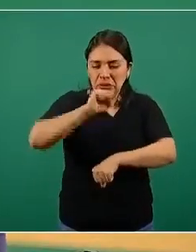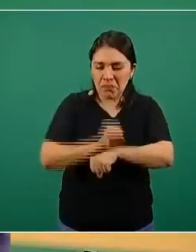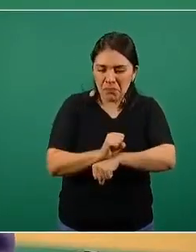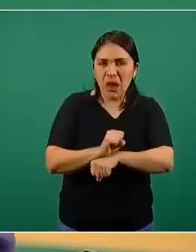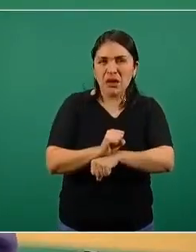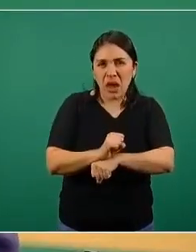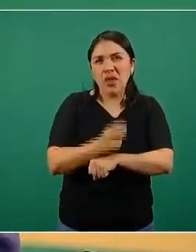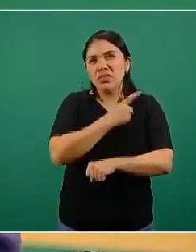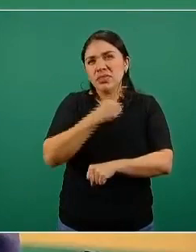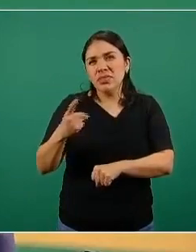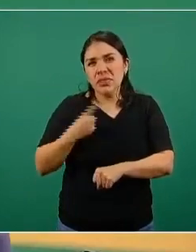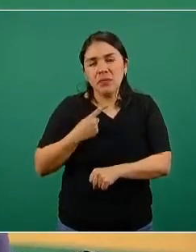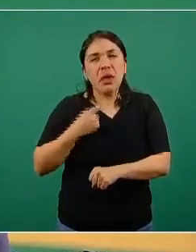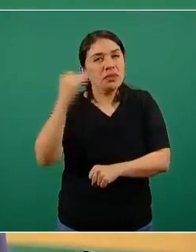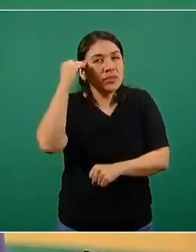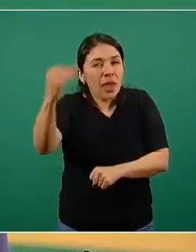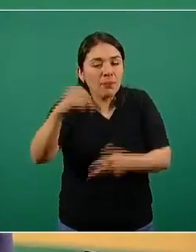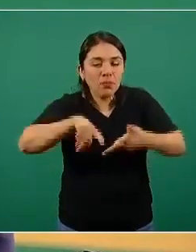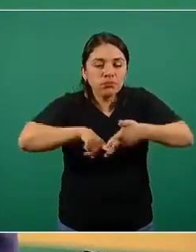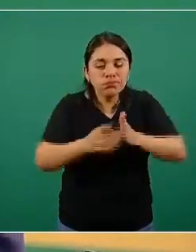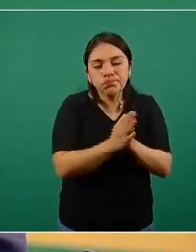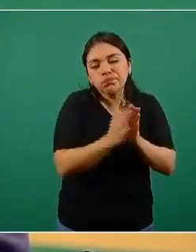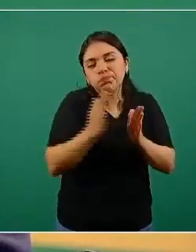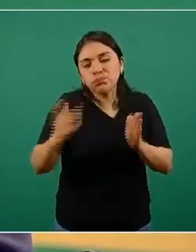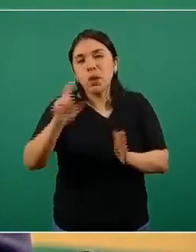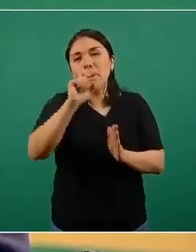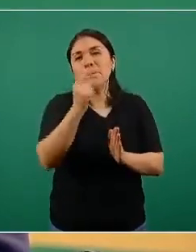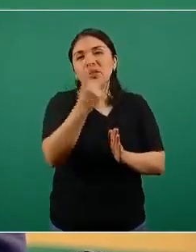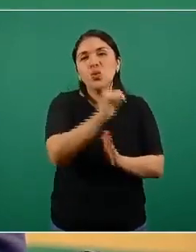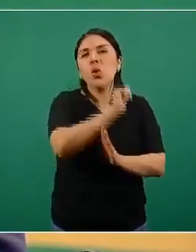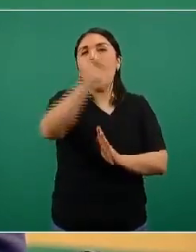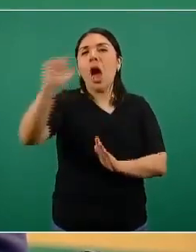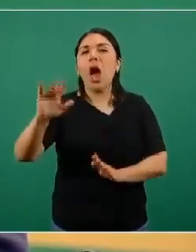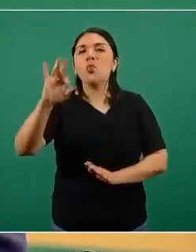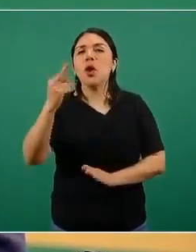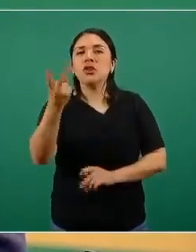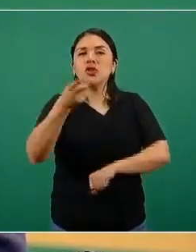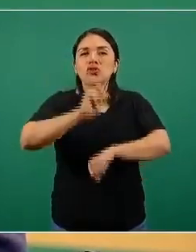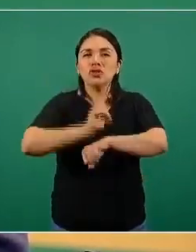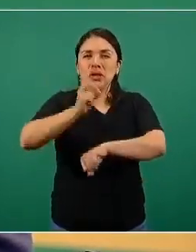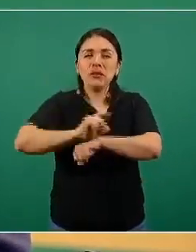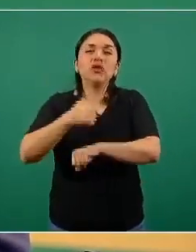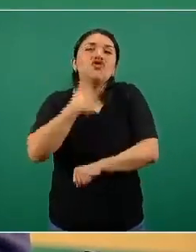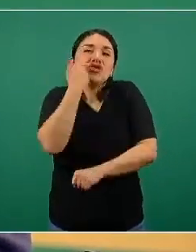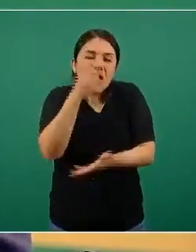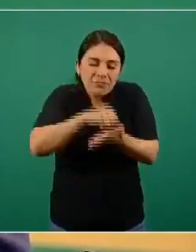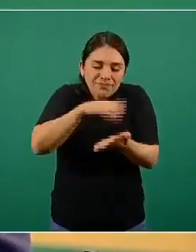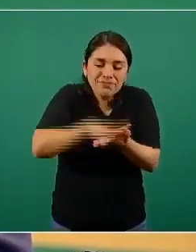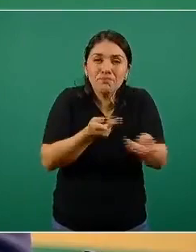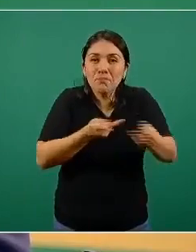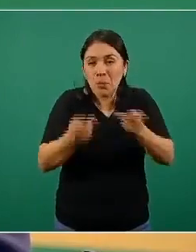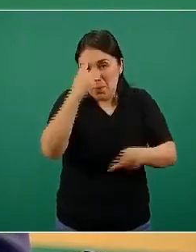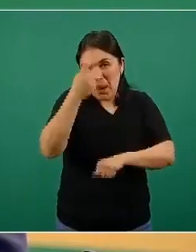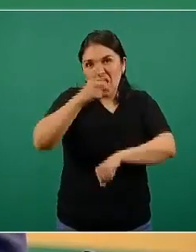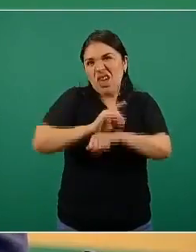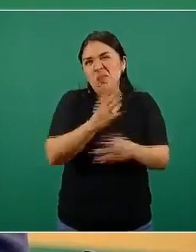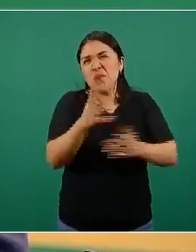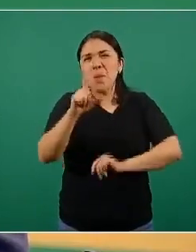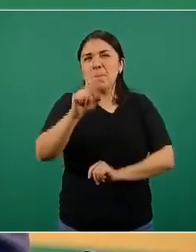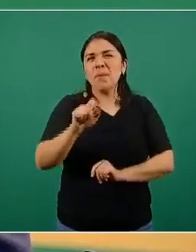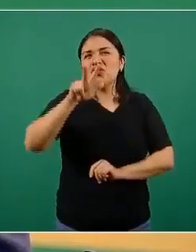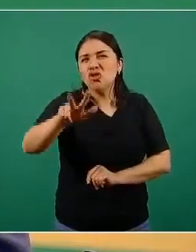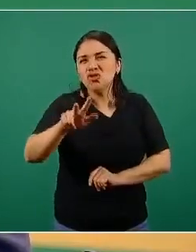pues hay que tomar un periodo de 21 hasta 42 días. Estamos tratando de programar las segundas dosis entre el día 28 y el